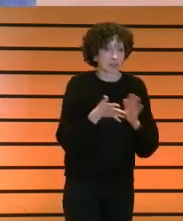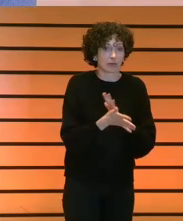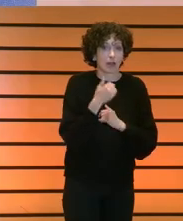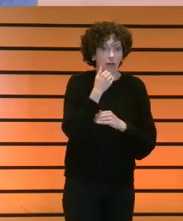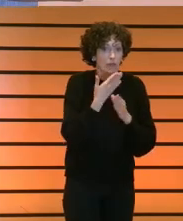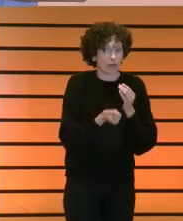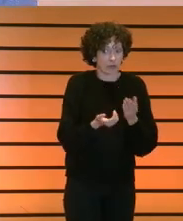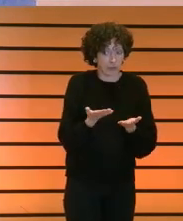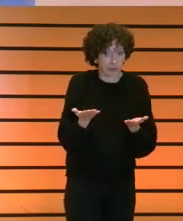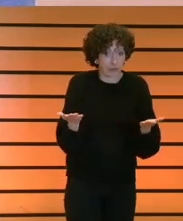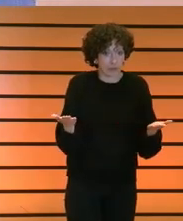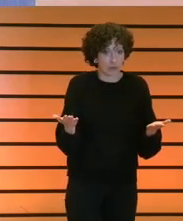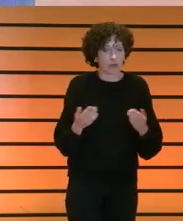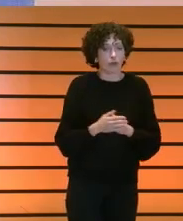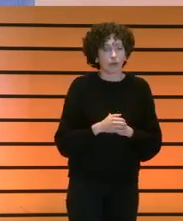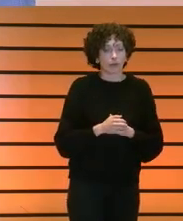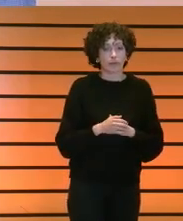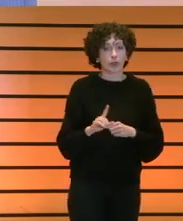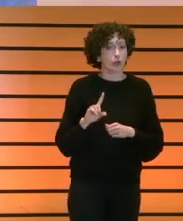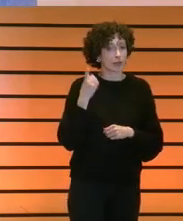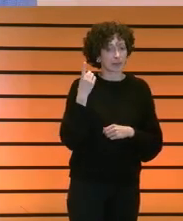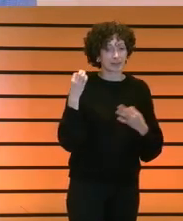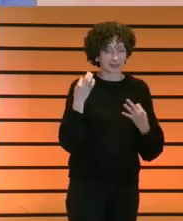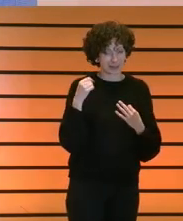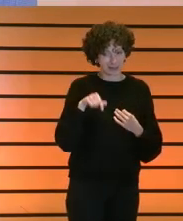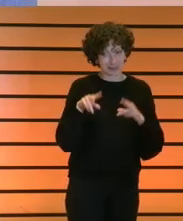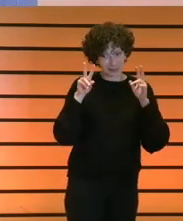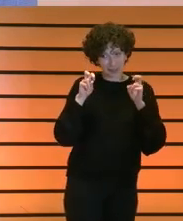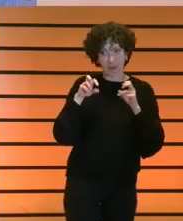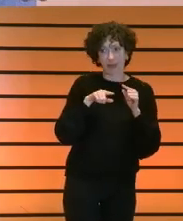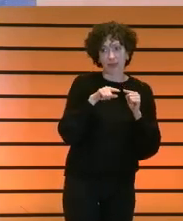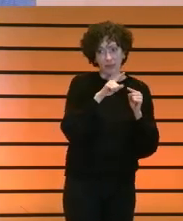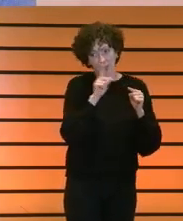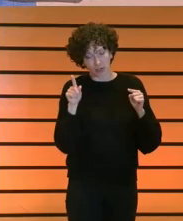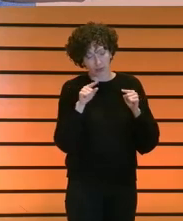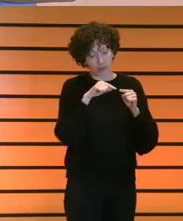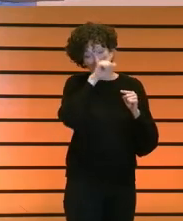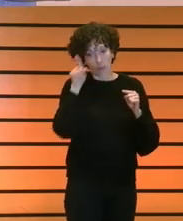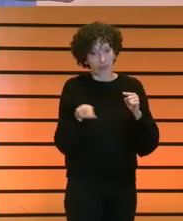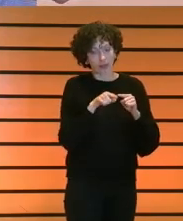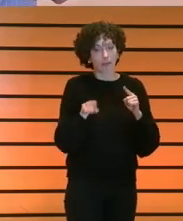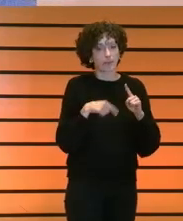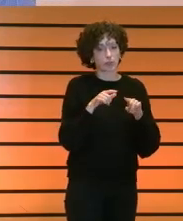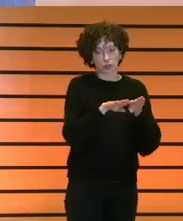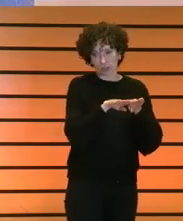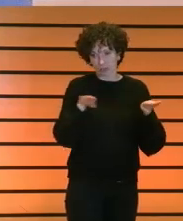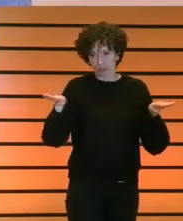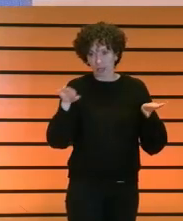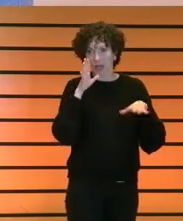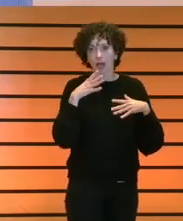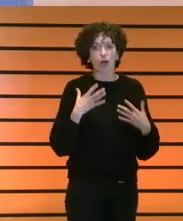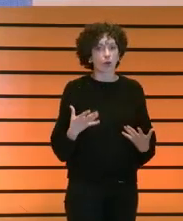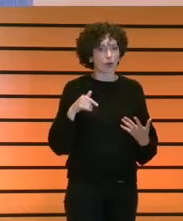ese planteamiento, ¿no? Y sobre todo, y entroncando con el tema de la circularidad y de la sostenibilidad, estamos en un momento en el